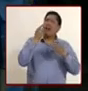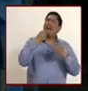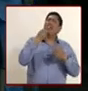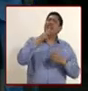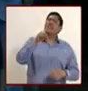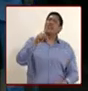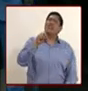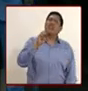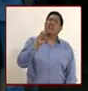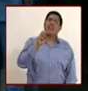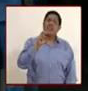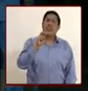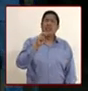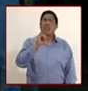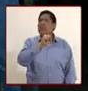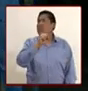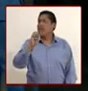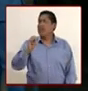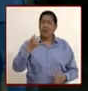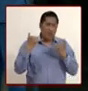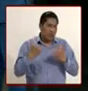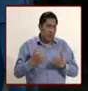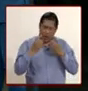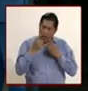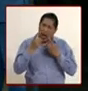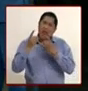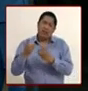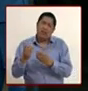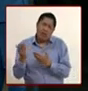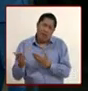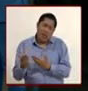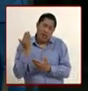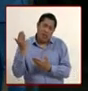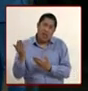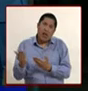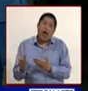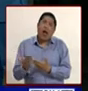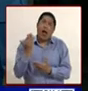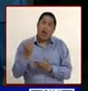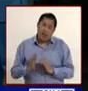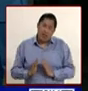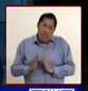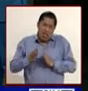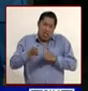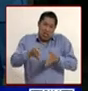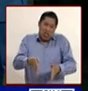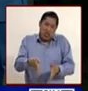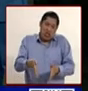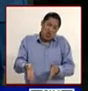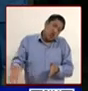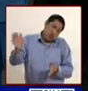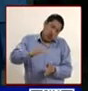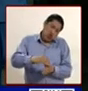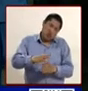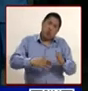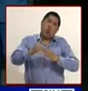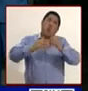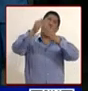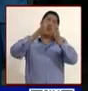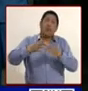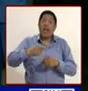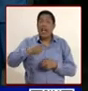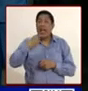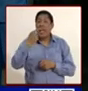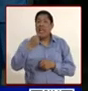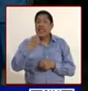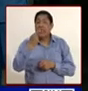que decía Denise, de este hombre que hoy ha denunciado que casi llega a hacer una ofrenda a la Pachamama. Bueno, él tiene su